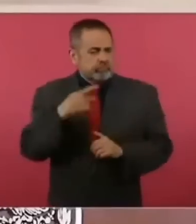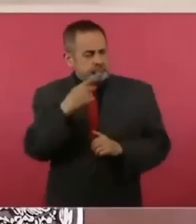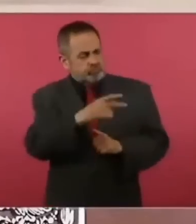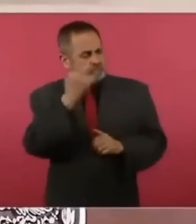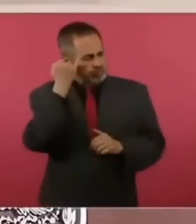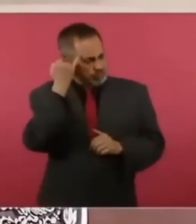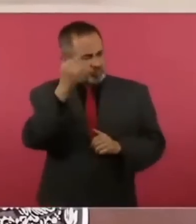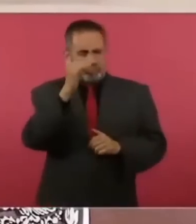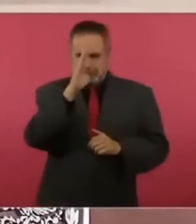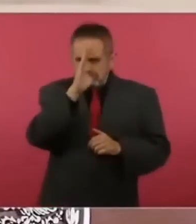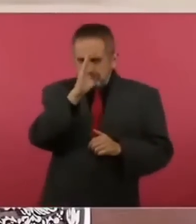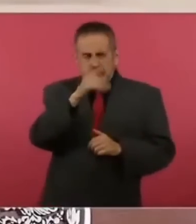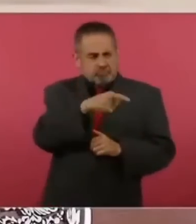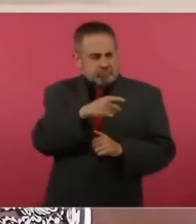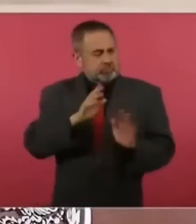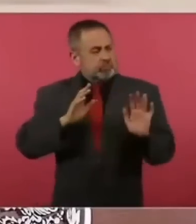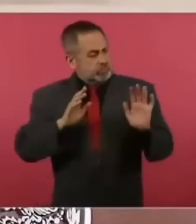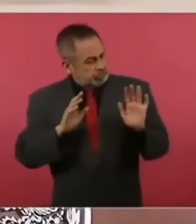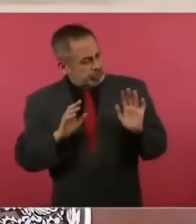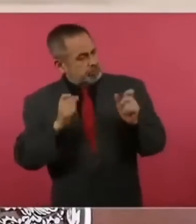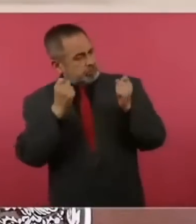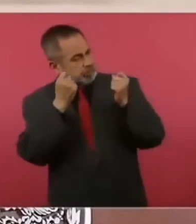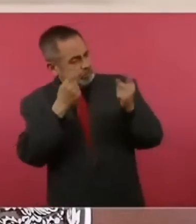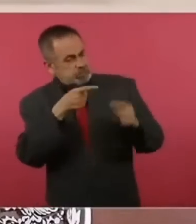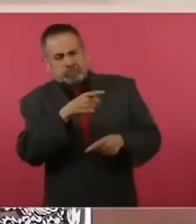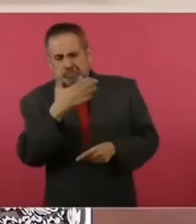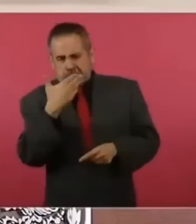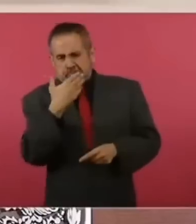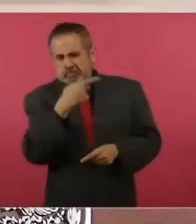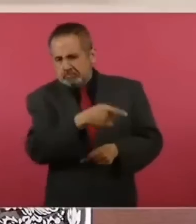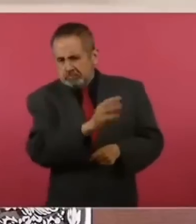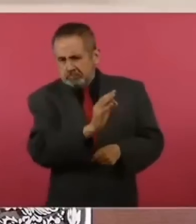criterio propio.